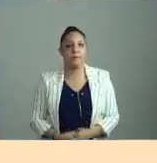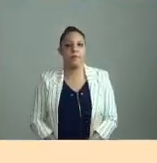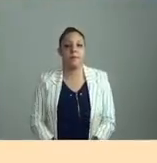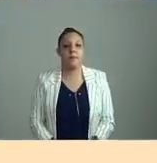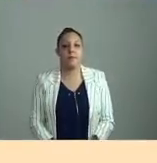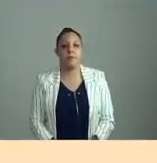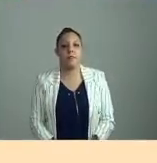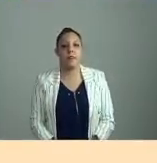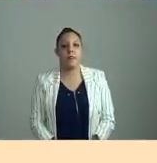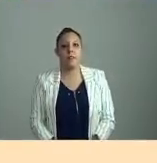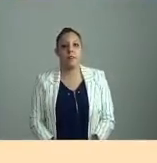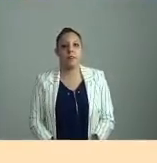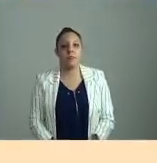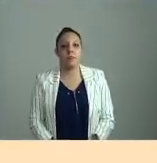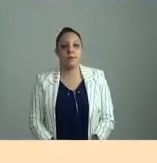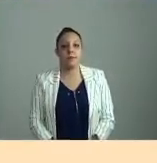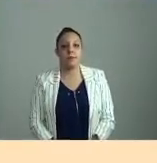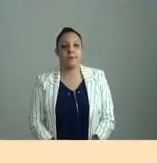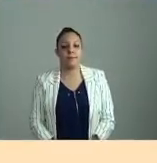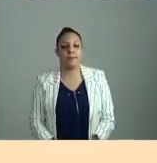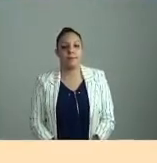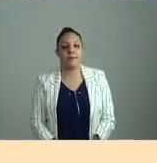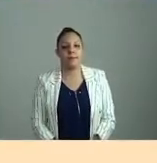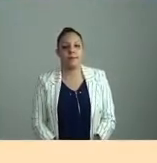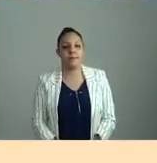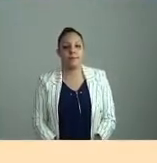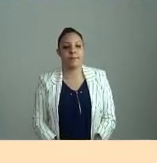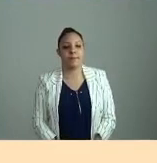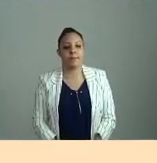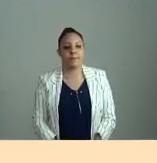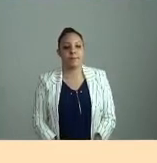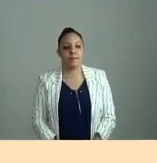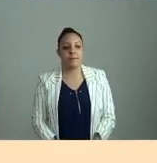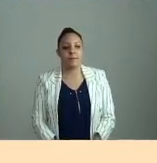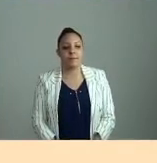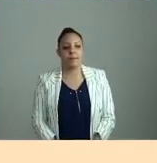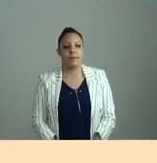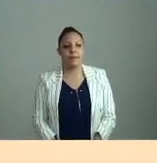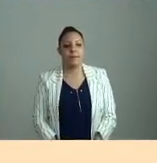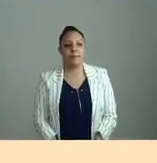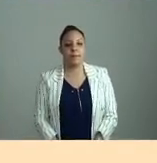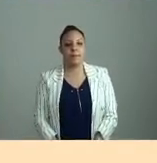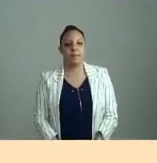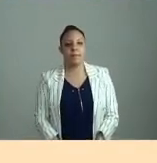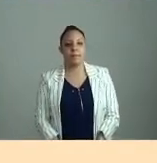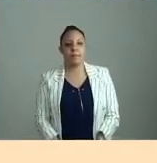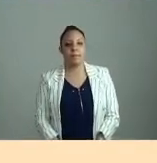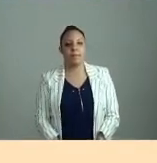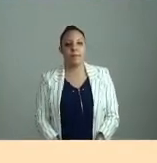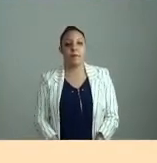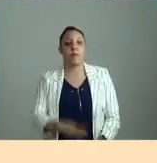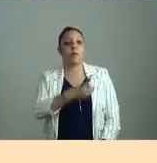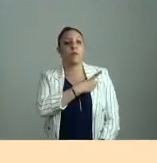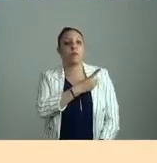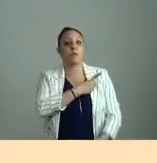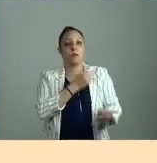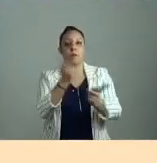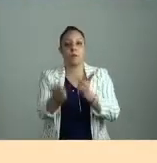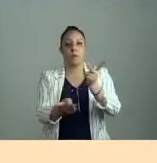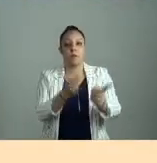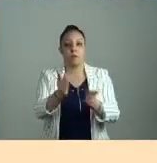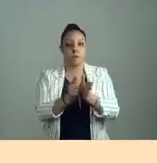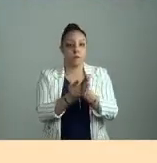pues de todos estos temas habla el libro y queríamos ahora preguntar un poco por el presente en